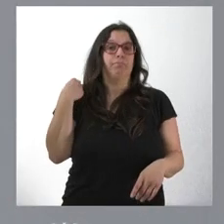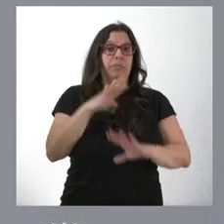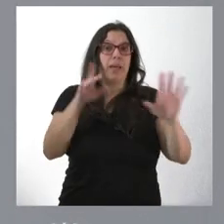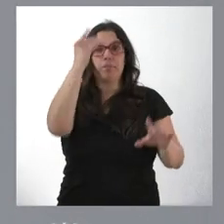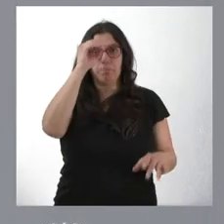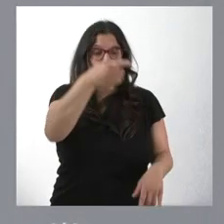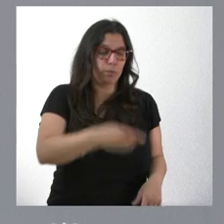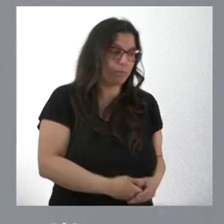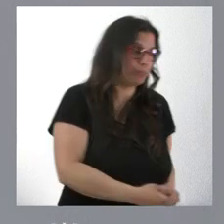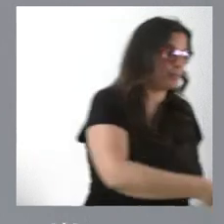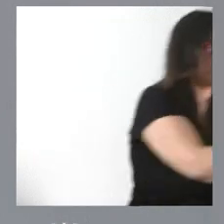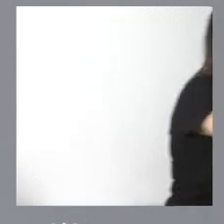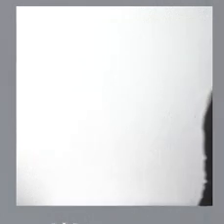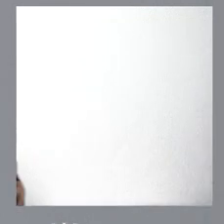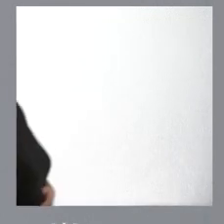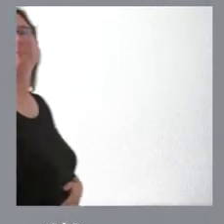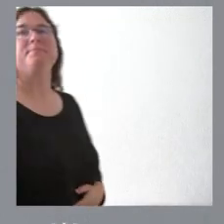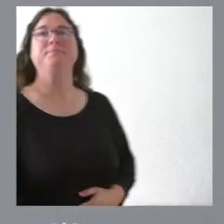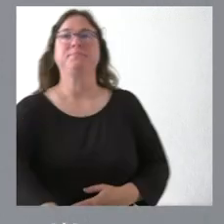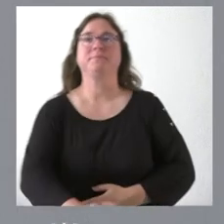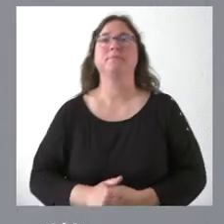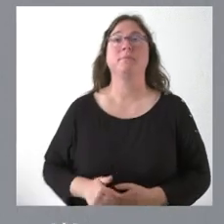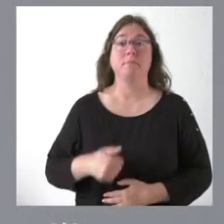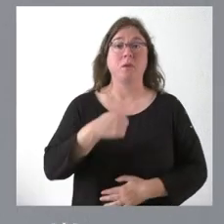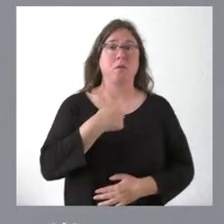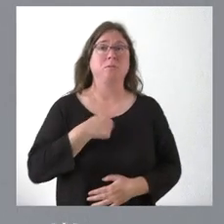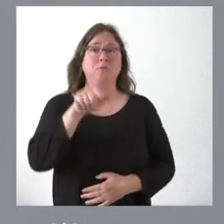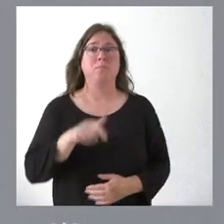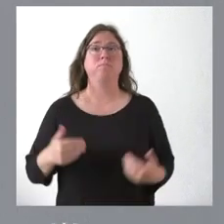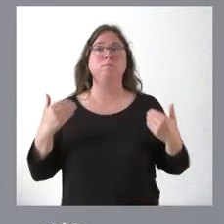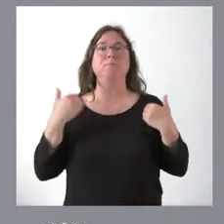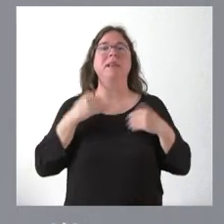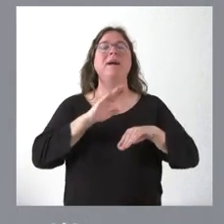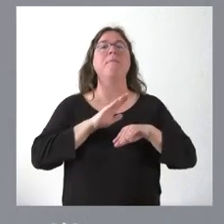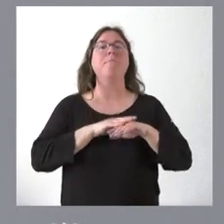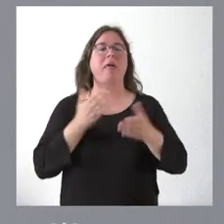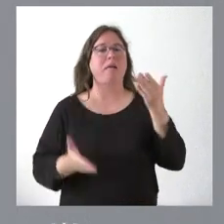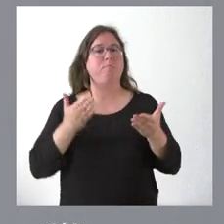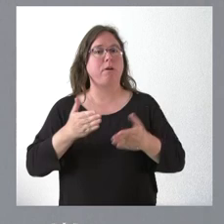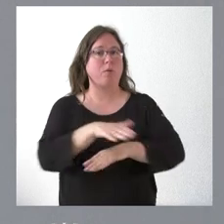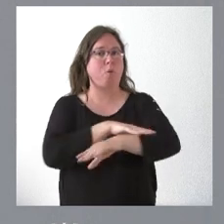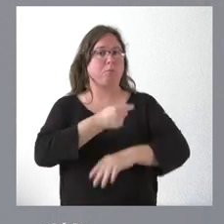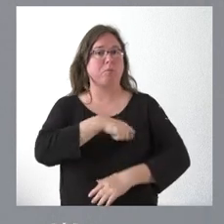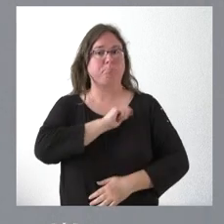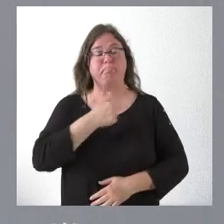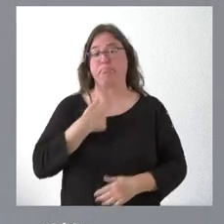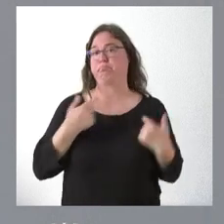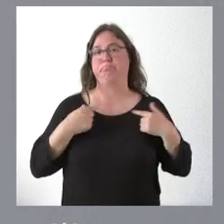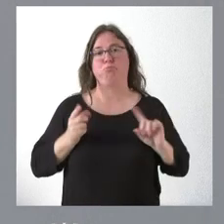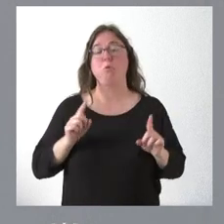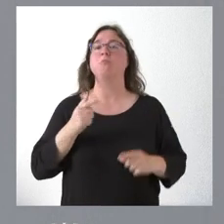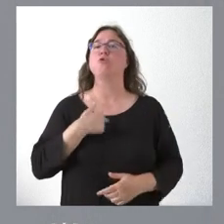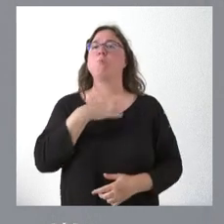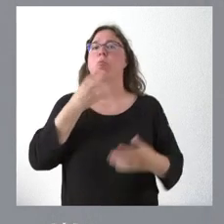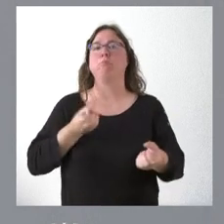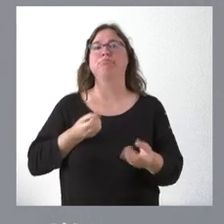no soy quien para valorar al Gobierno de España y en sus actividades políticas y en las decisiones que pueda tomar. Yo sí que les puedo comentar